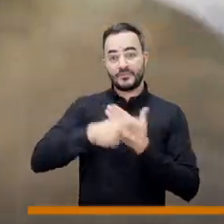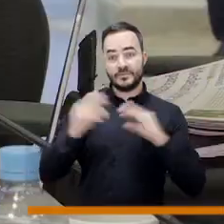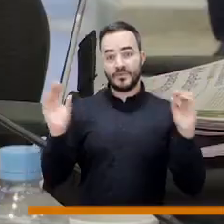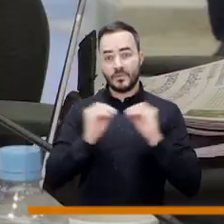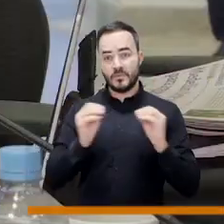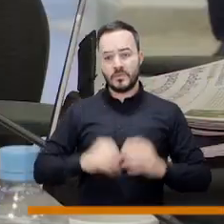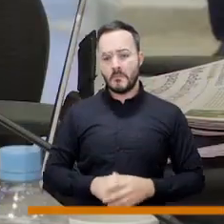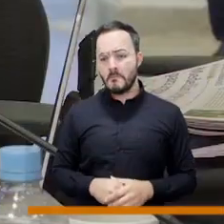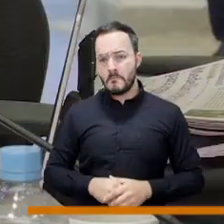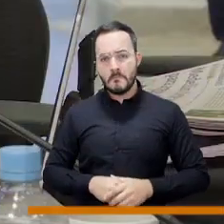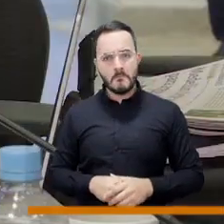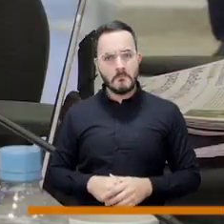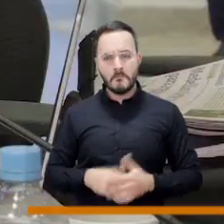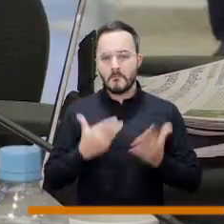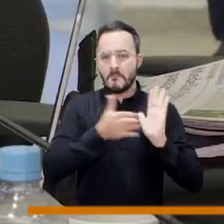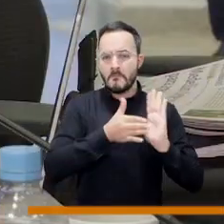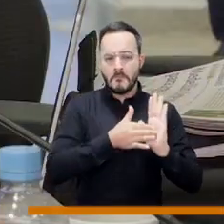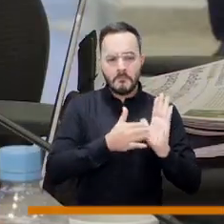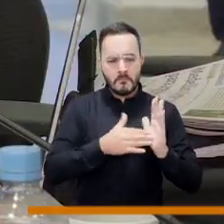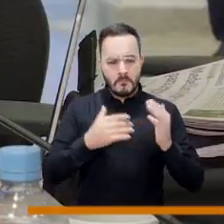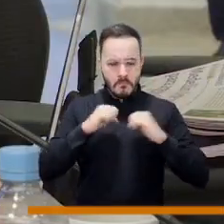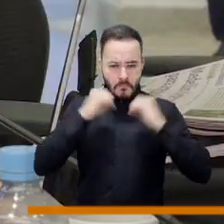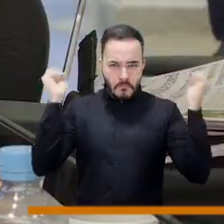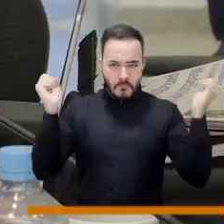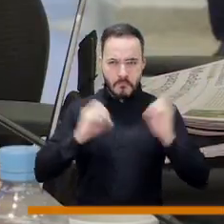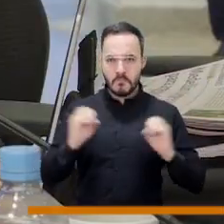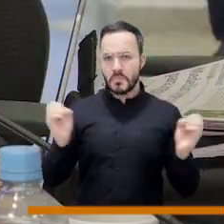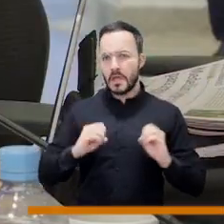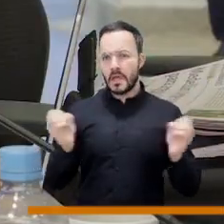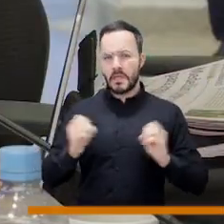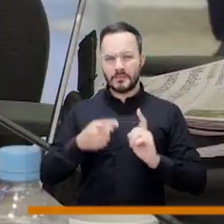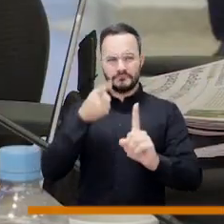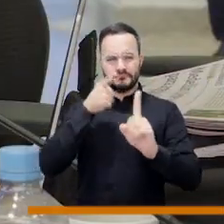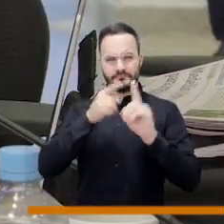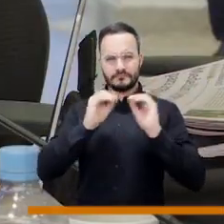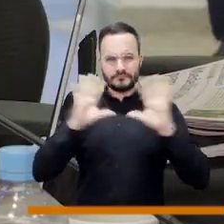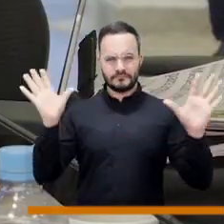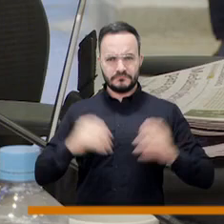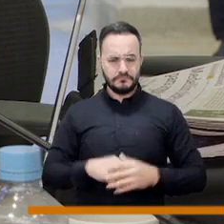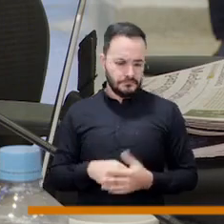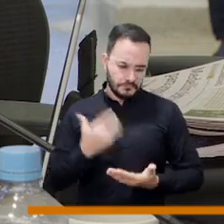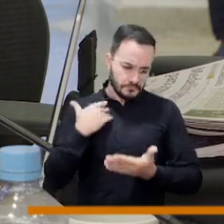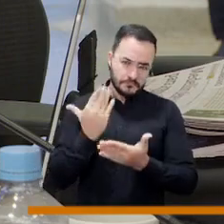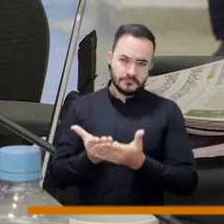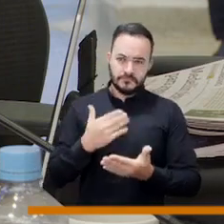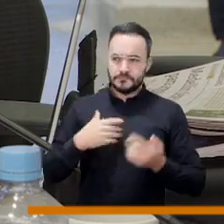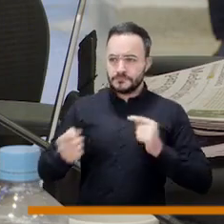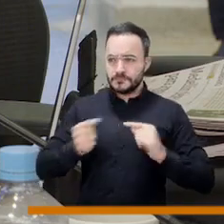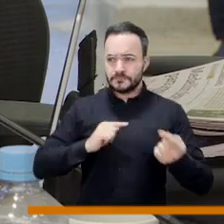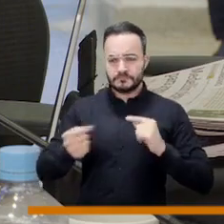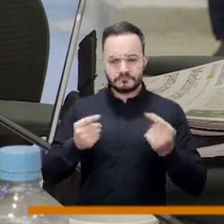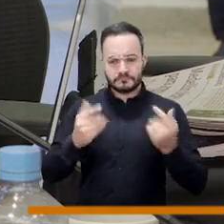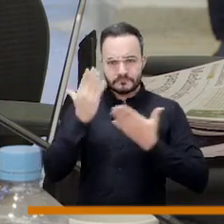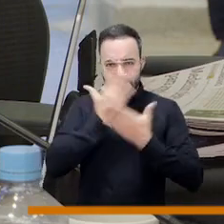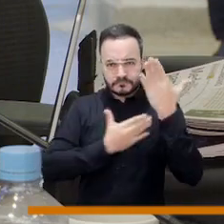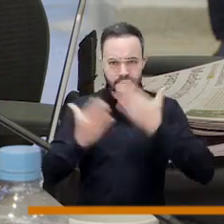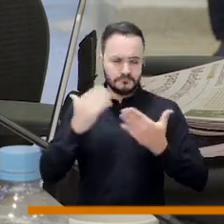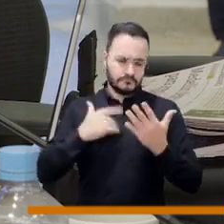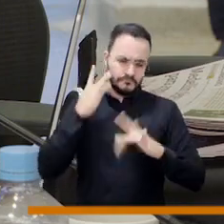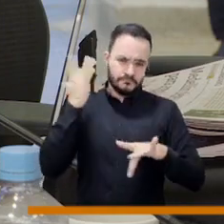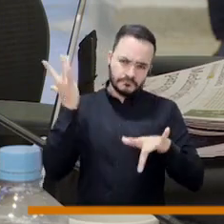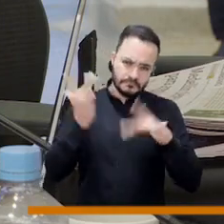este proyecto de acuerdo no tiene ni pies ni cabeza y no puede ser ni